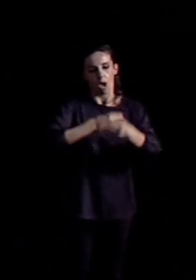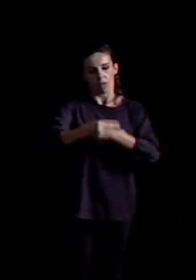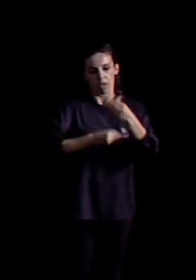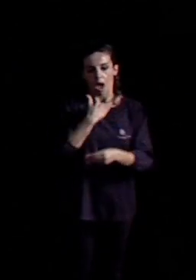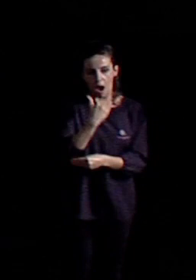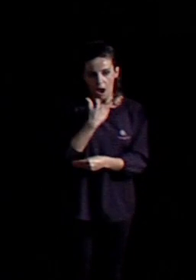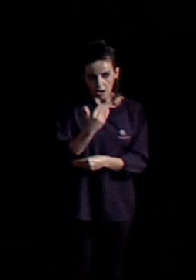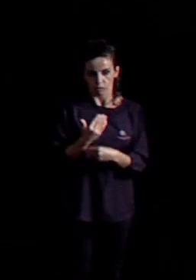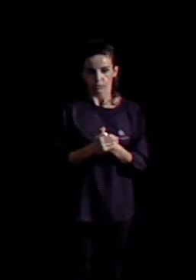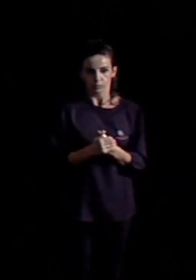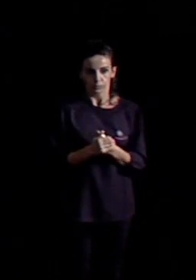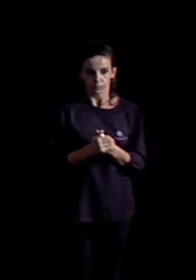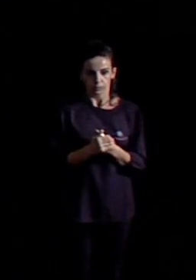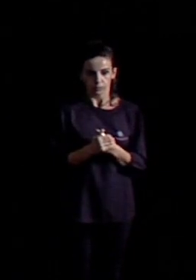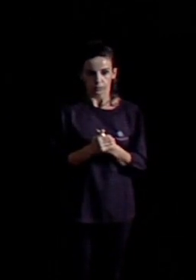respecto.